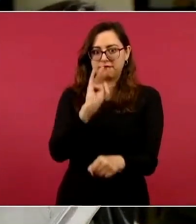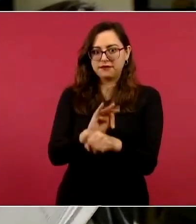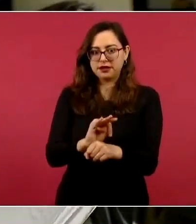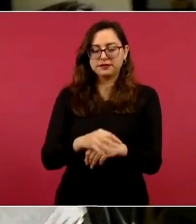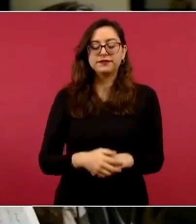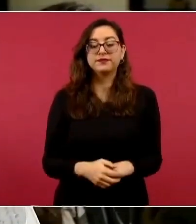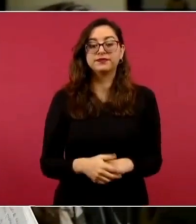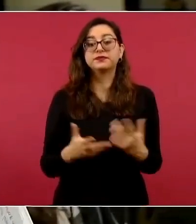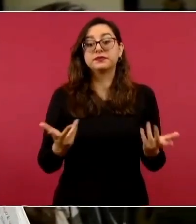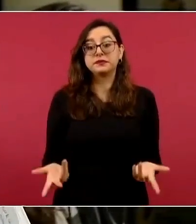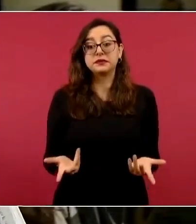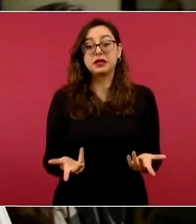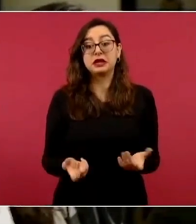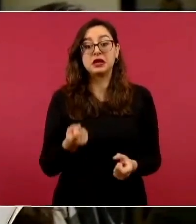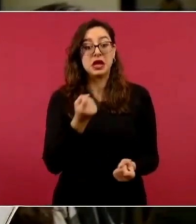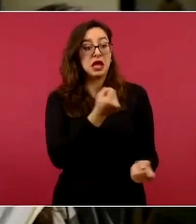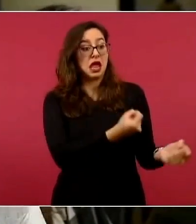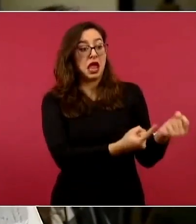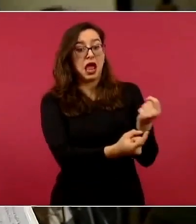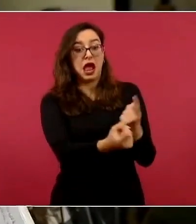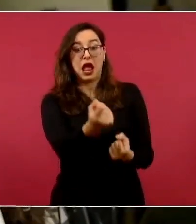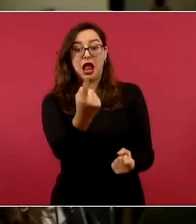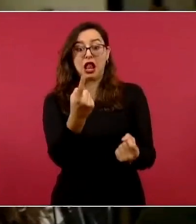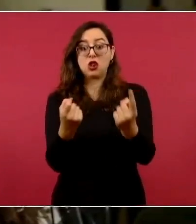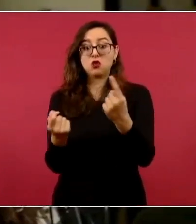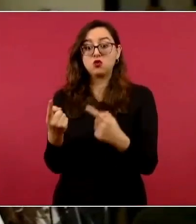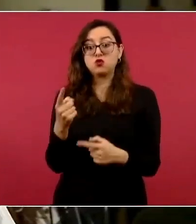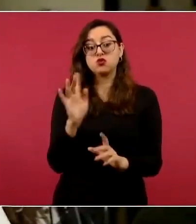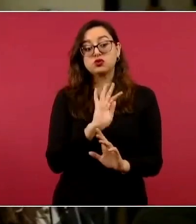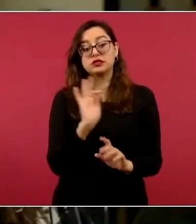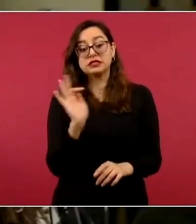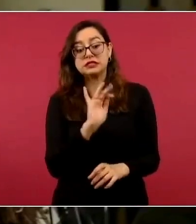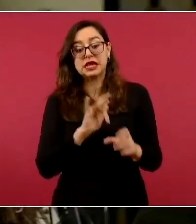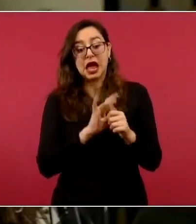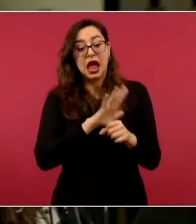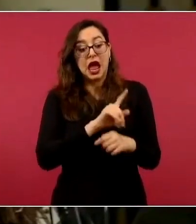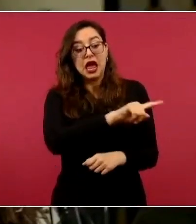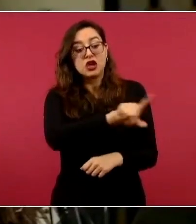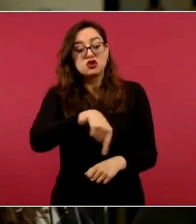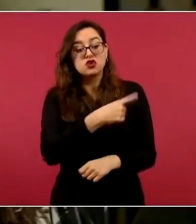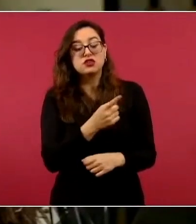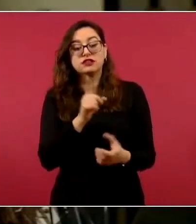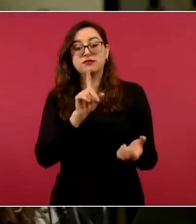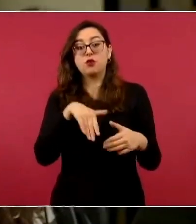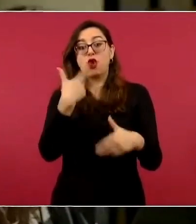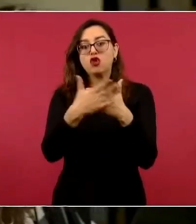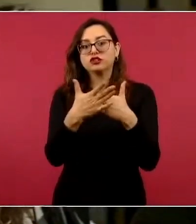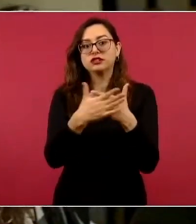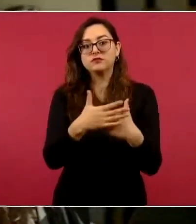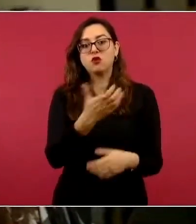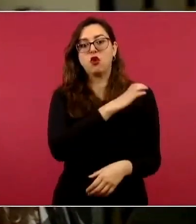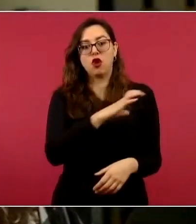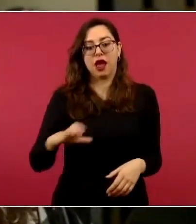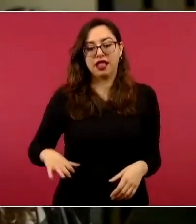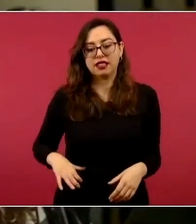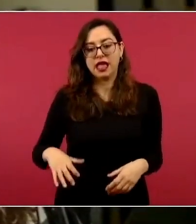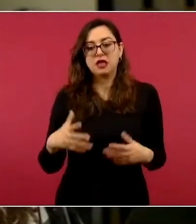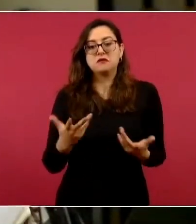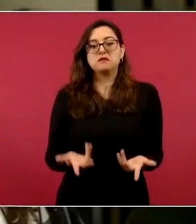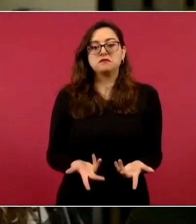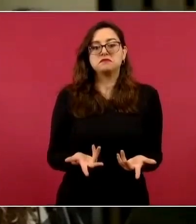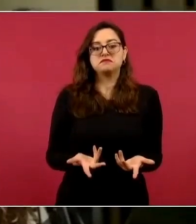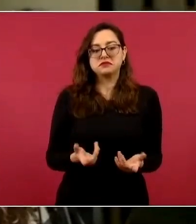sus corcholatas, Agustín Yáñez las llama en su novela Al filo del agua a las vidas canicas,